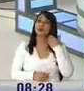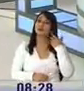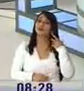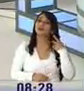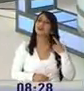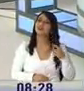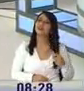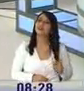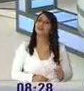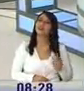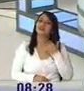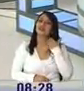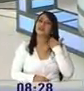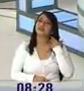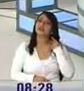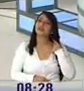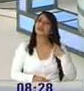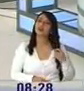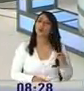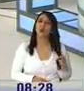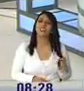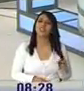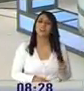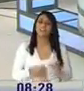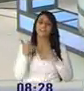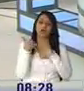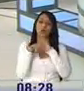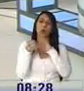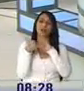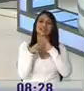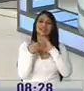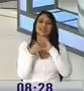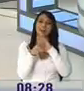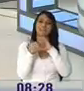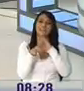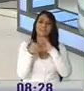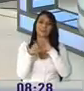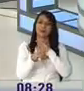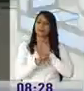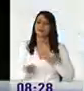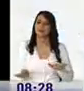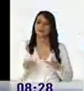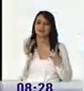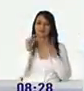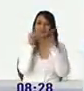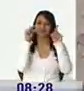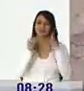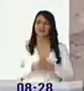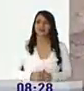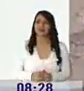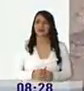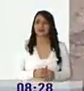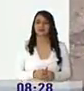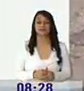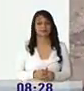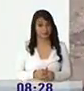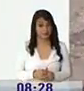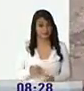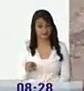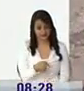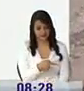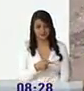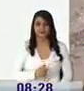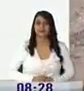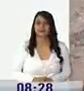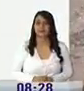no eso WhatsApp me gustó eso eso WhatsApp me gustó vea esto hablando